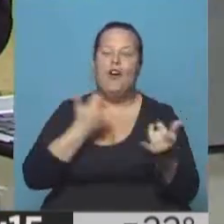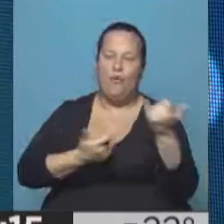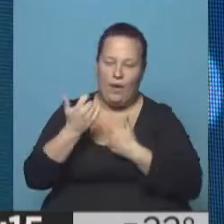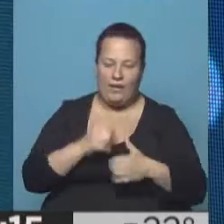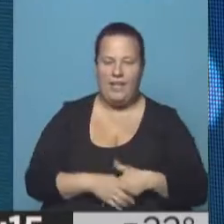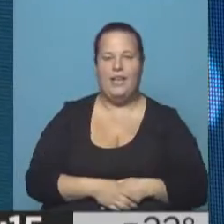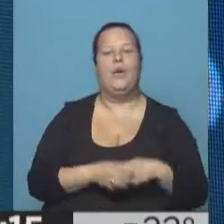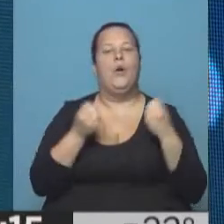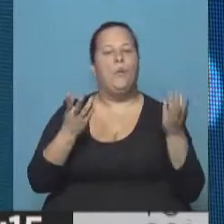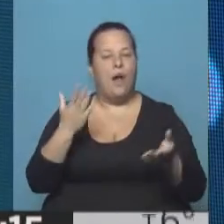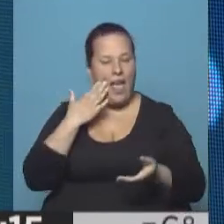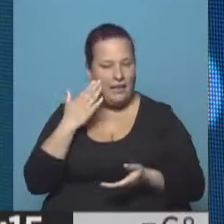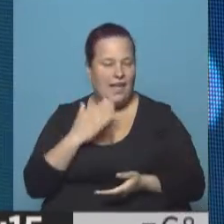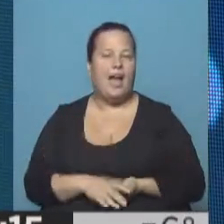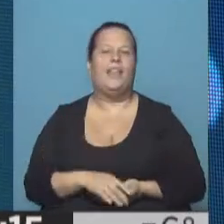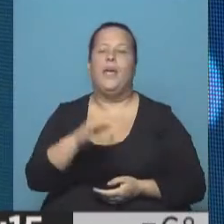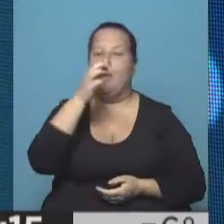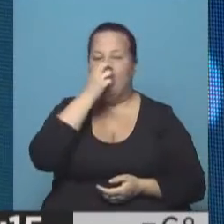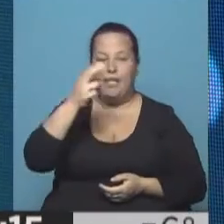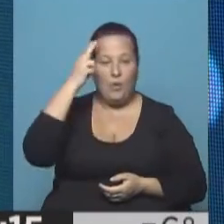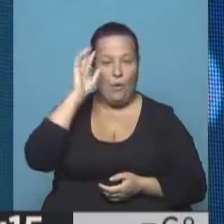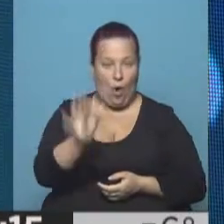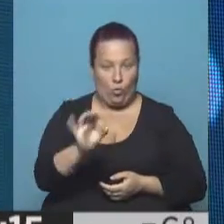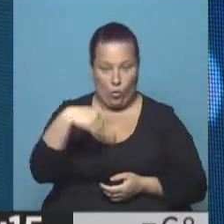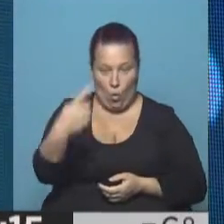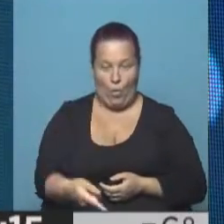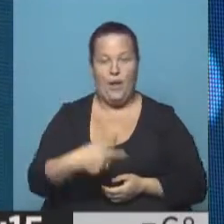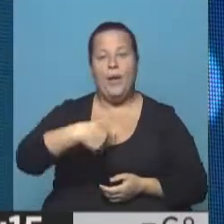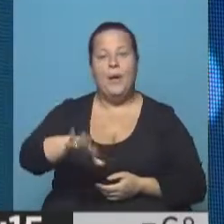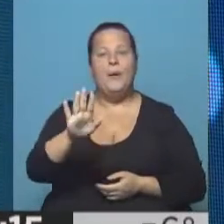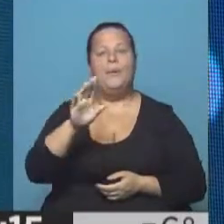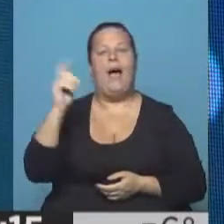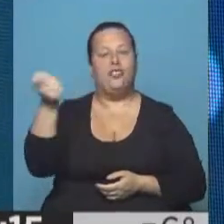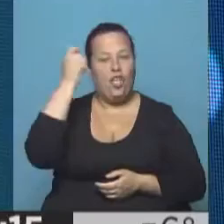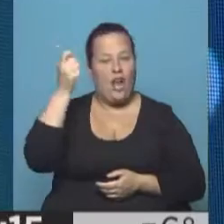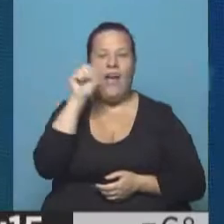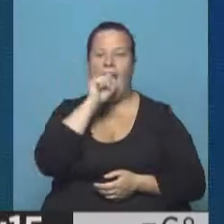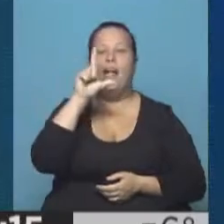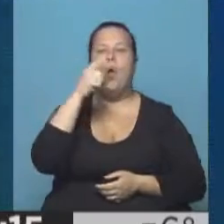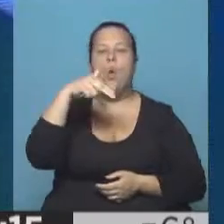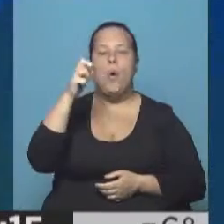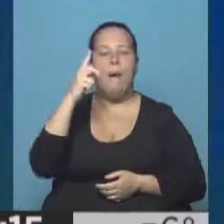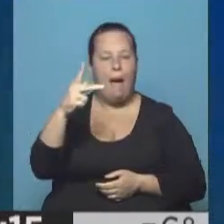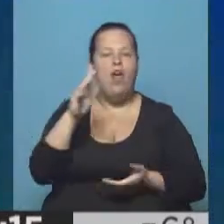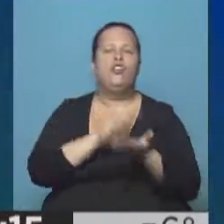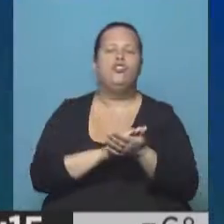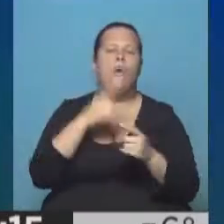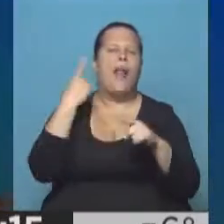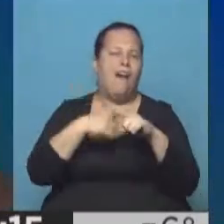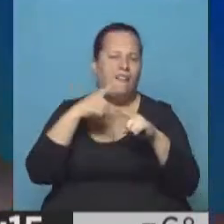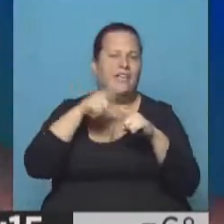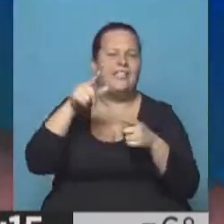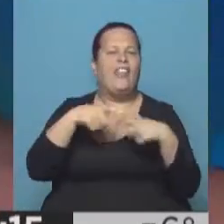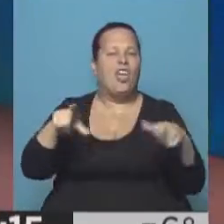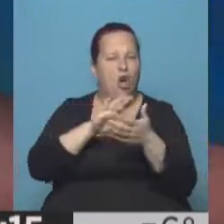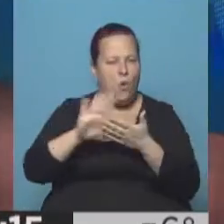muy buenas tardes el 29 de octubre próximo se va a subir la soleá luna park en el marco de todo lo que es la celebración de su